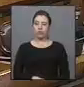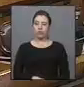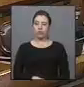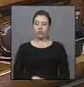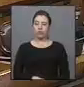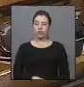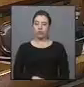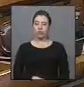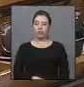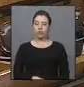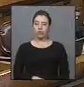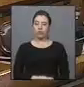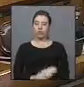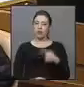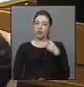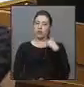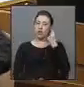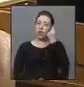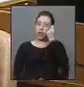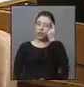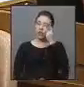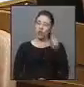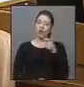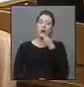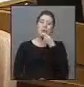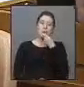Yo entiendo que me pifian por ser un romántico.